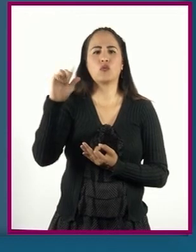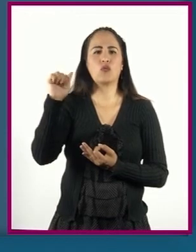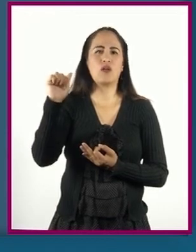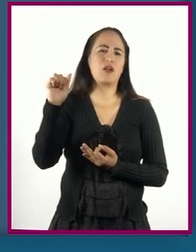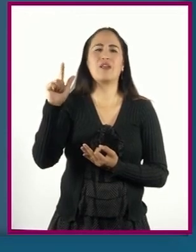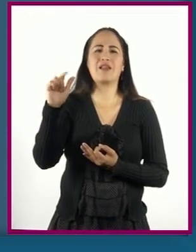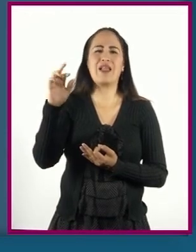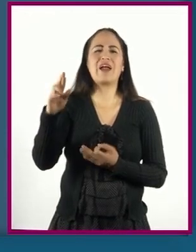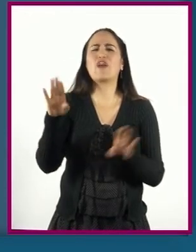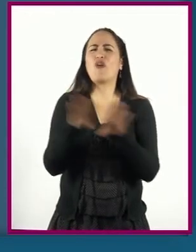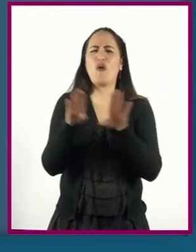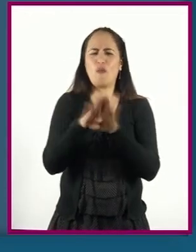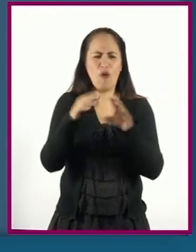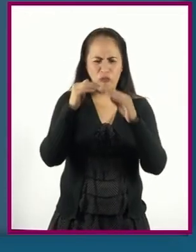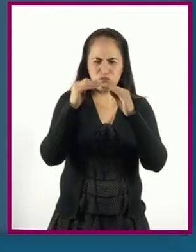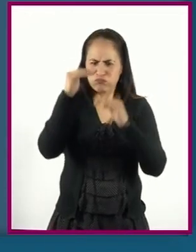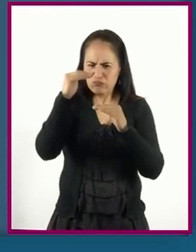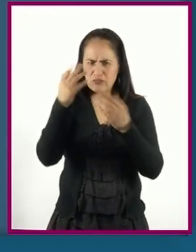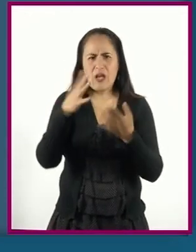siguiente tabla.